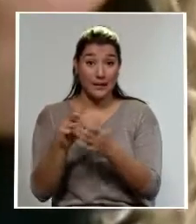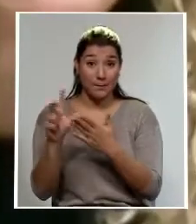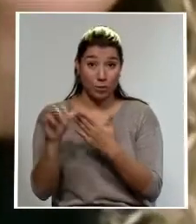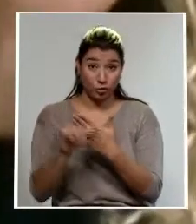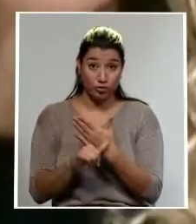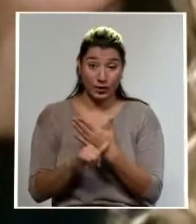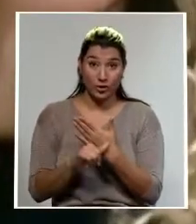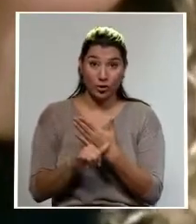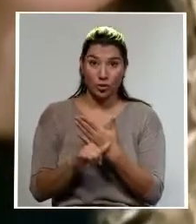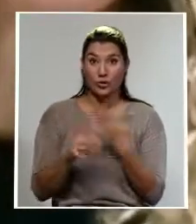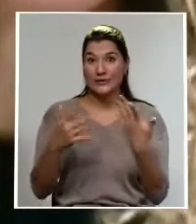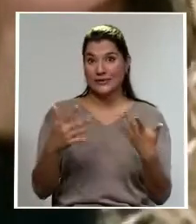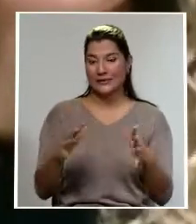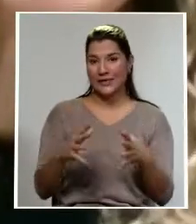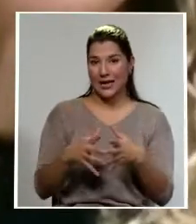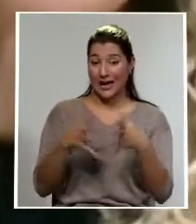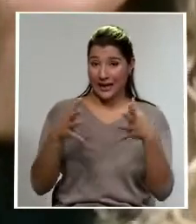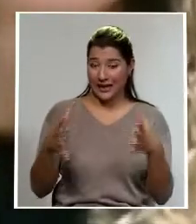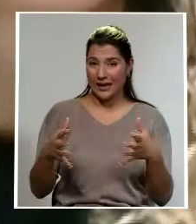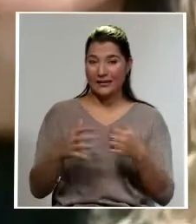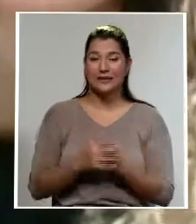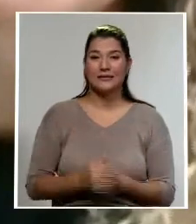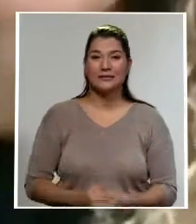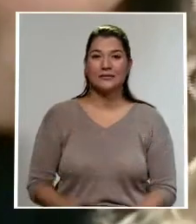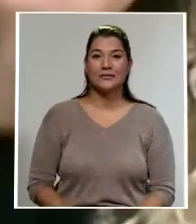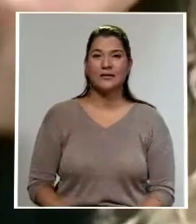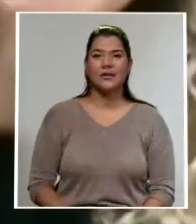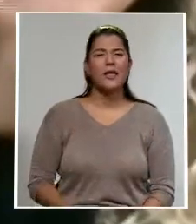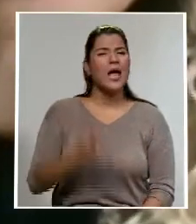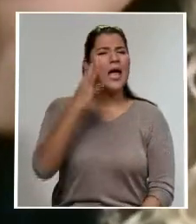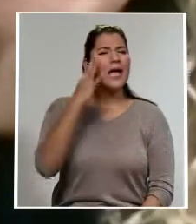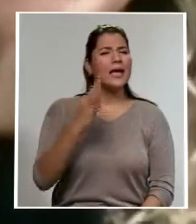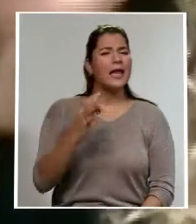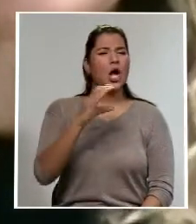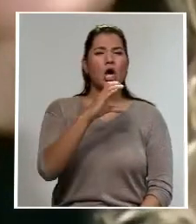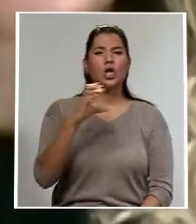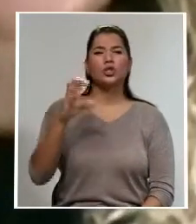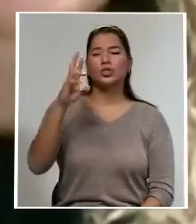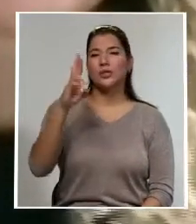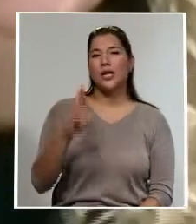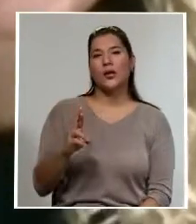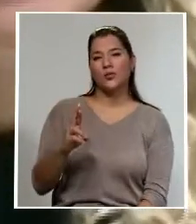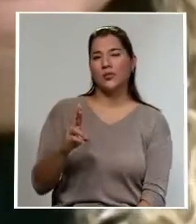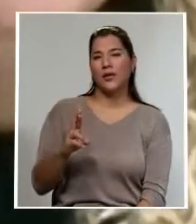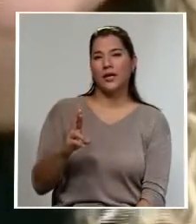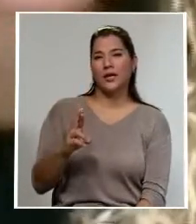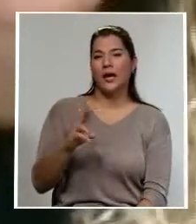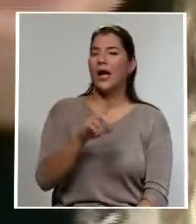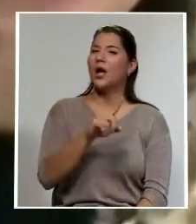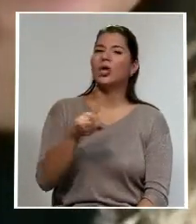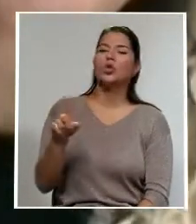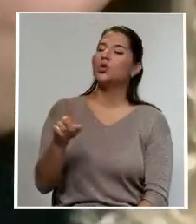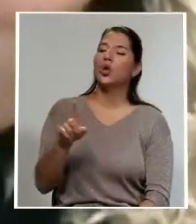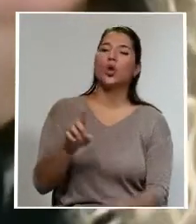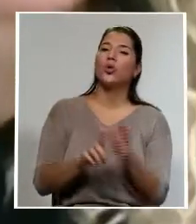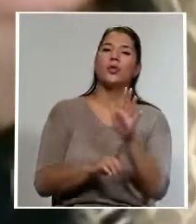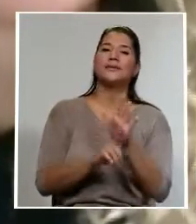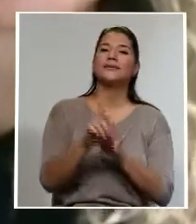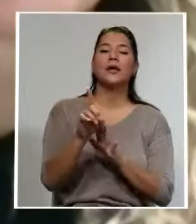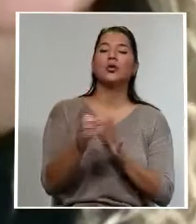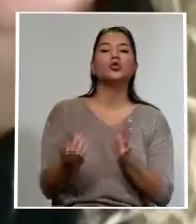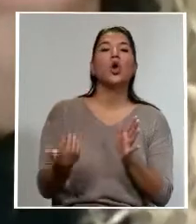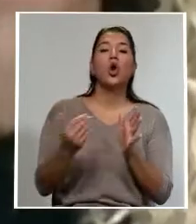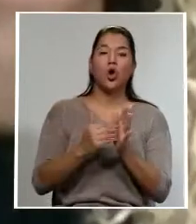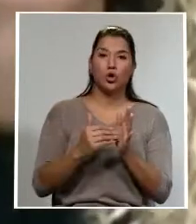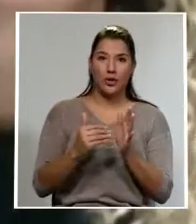ya macro, porque podríamos estar hablando, bueno, creo que el país ya no volverá a esa línea de desarrollar hidroeléctricas porque es lo que promovemos con el